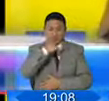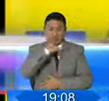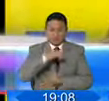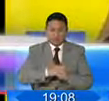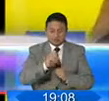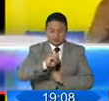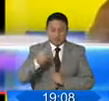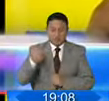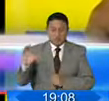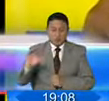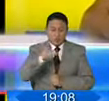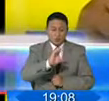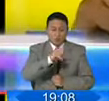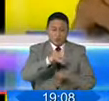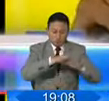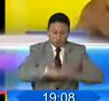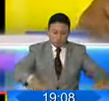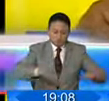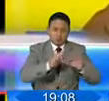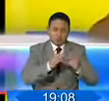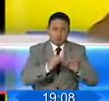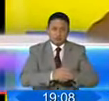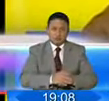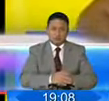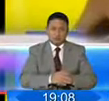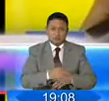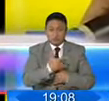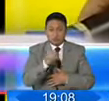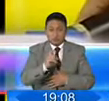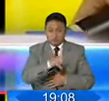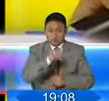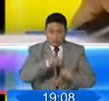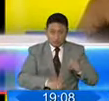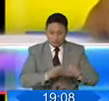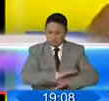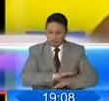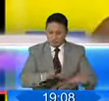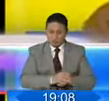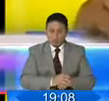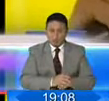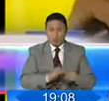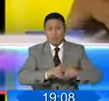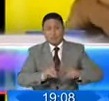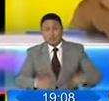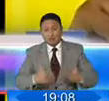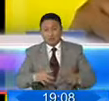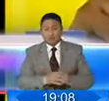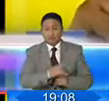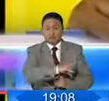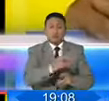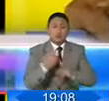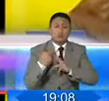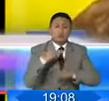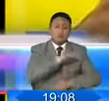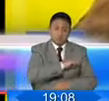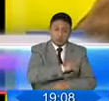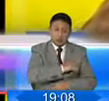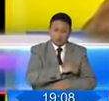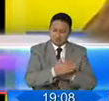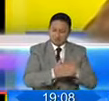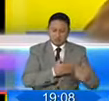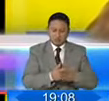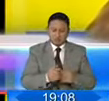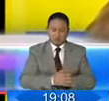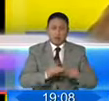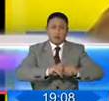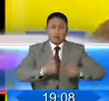invertir en regeneración urbana pese a que no necesariamente eso ese año con el terremoto pese a que responsabilidad municipal en la